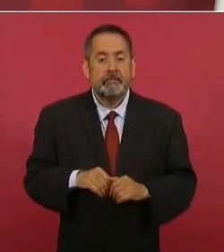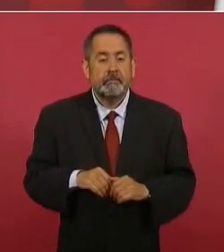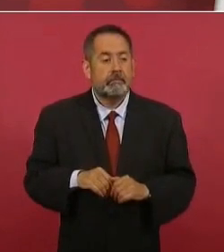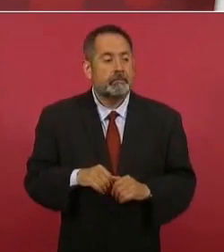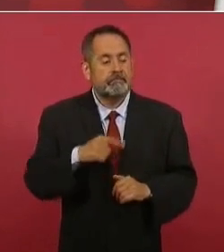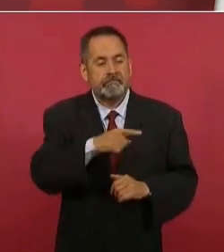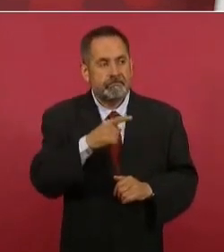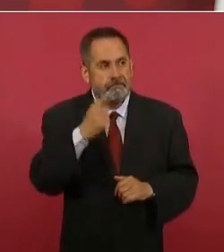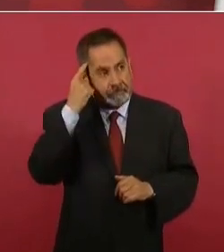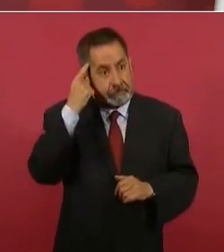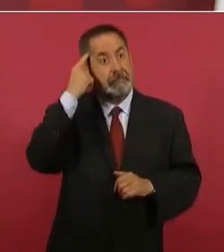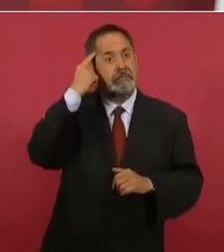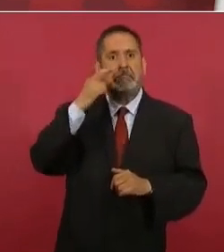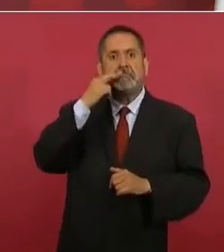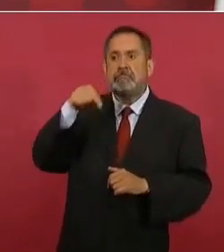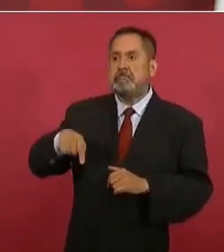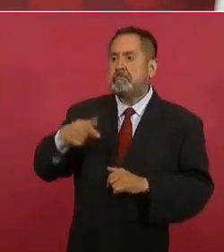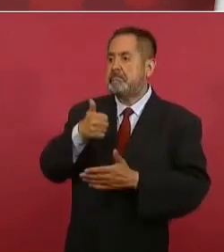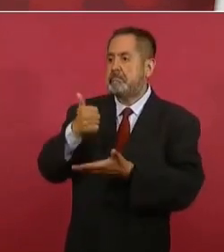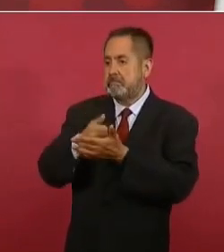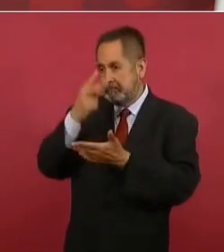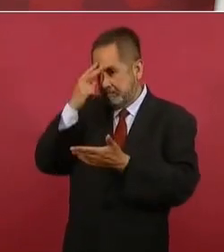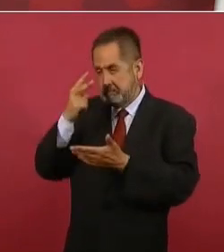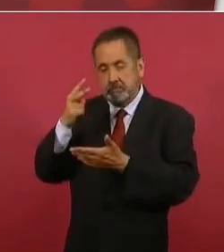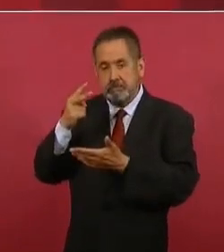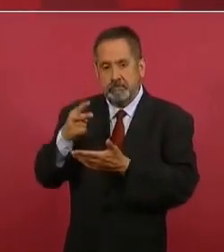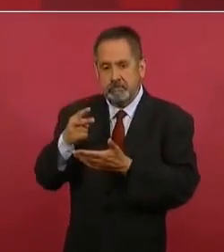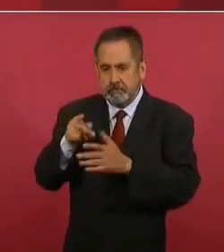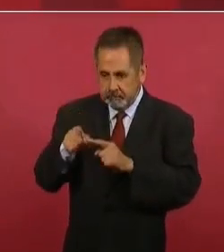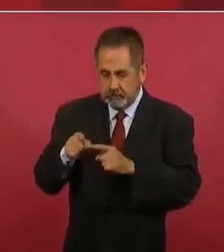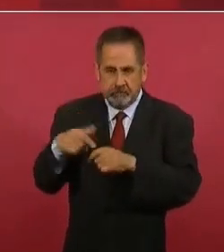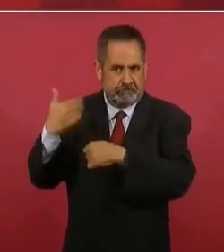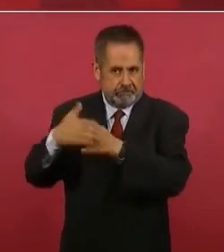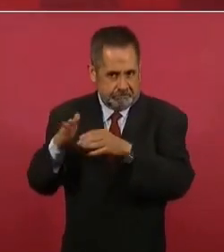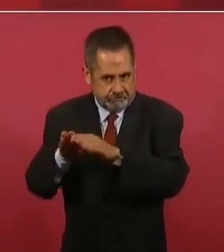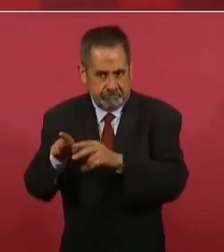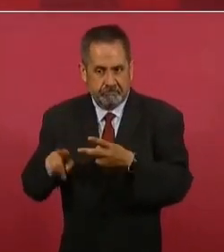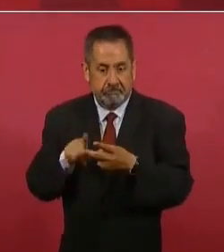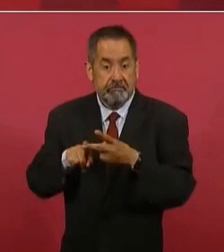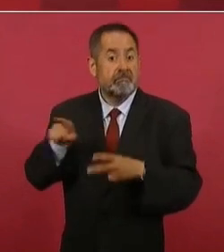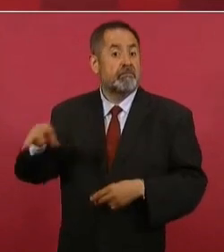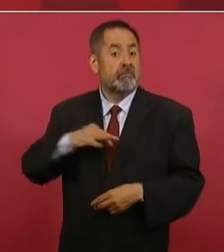cerraron el aeropuerto de Toluca, que ya se usaba,